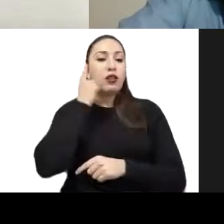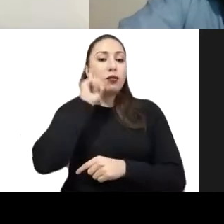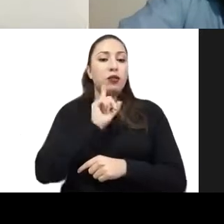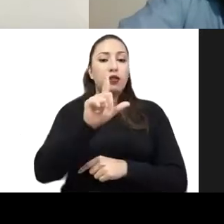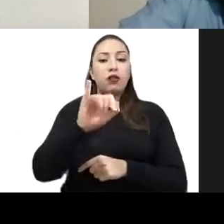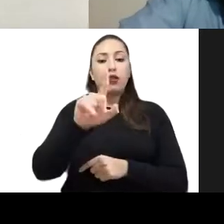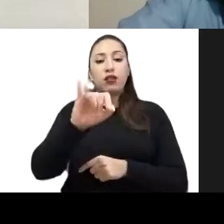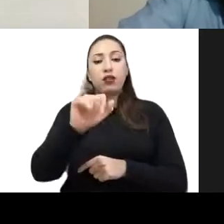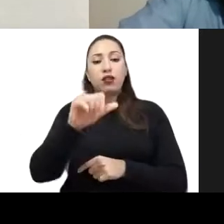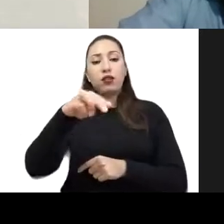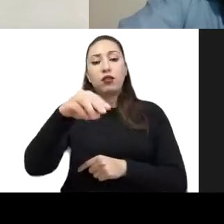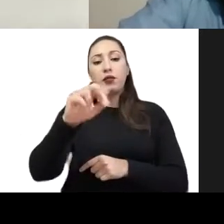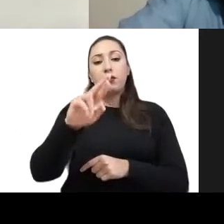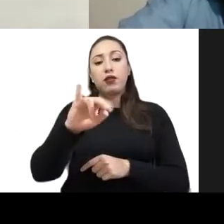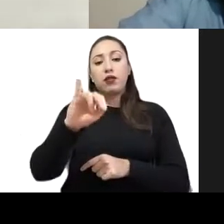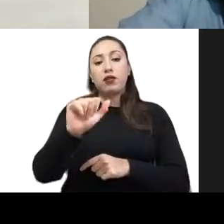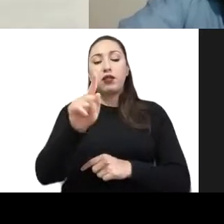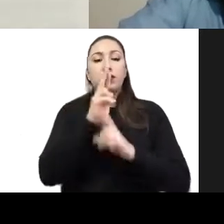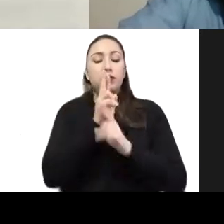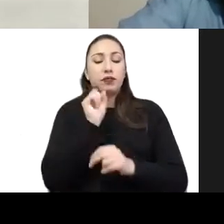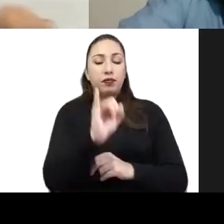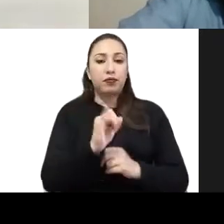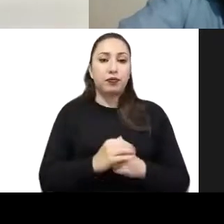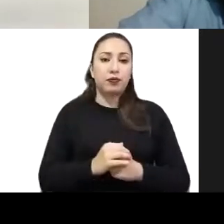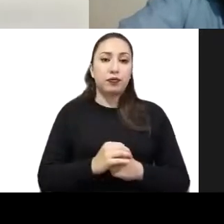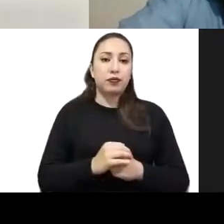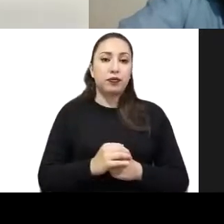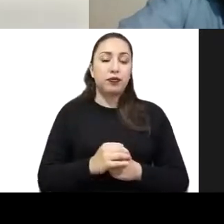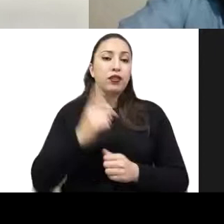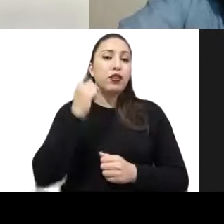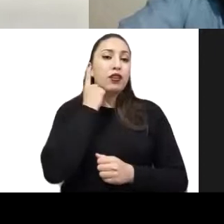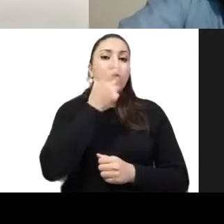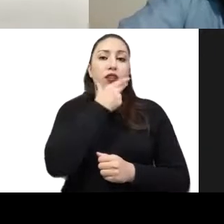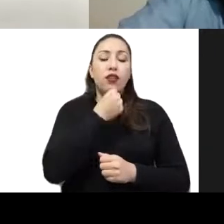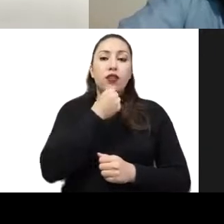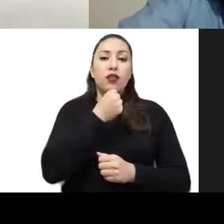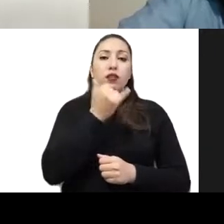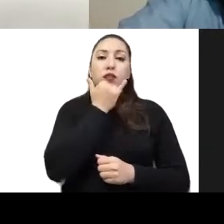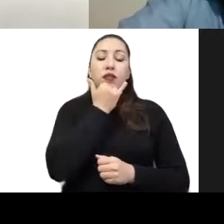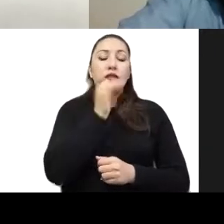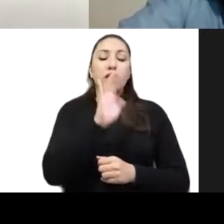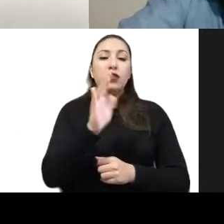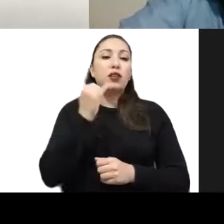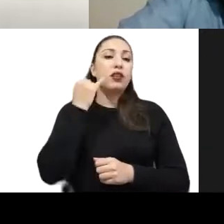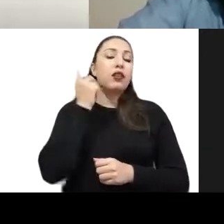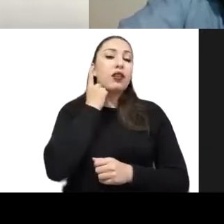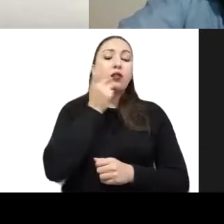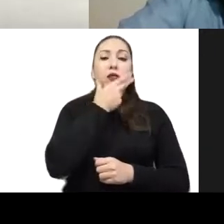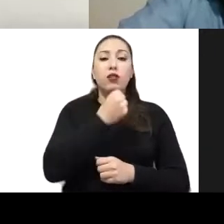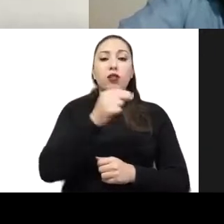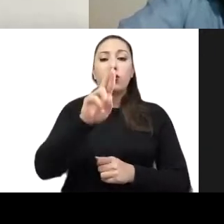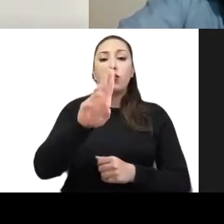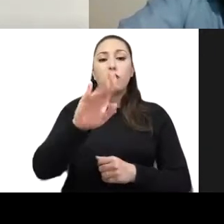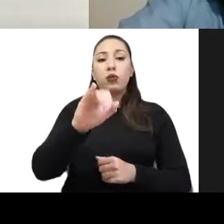Gómez. Lilia María Sarmiento Gómez, a favor. Gracias. Diputado Jesús, diputado Rubio Aldarán.